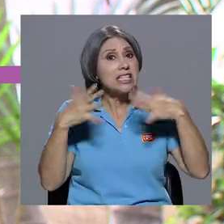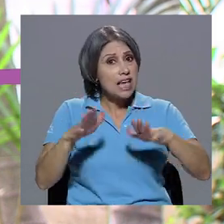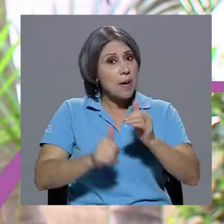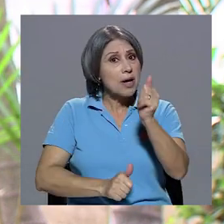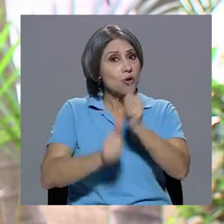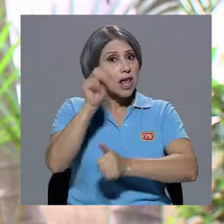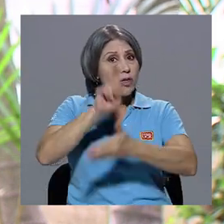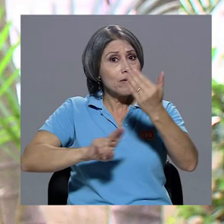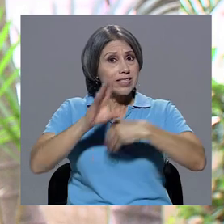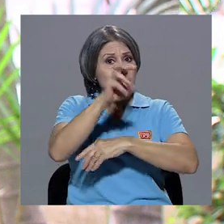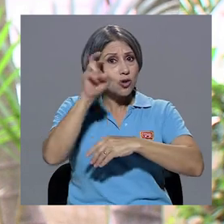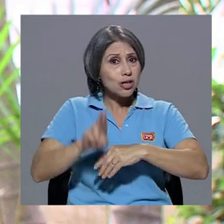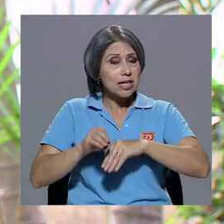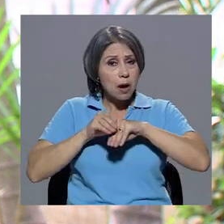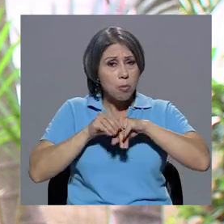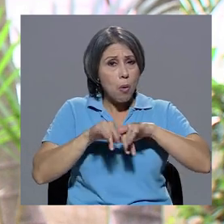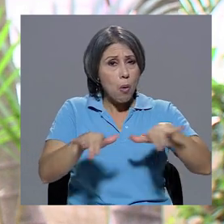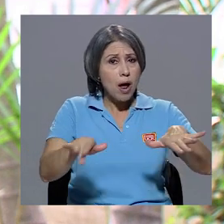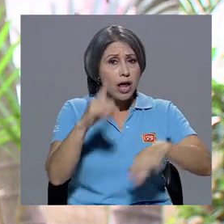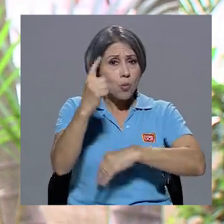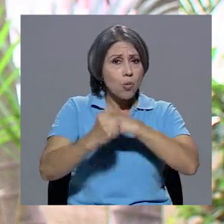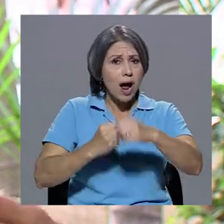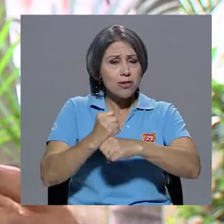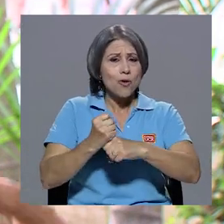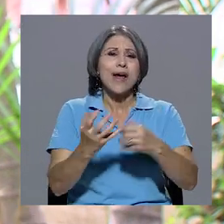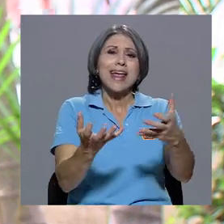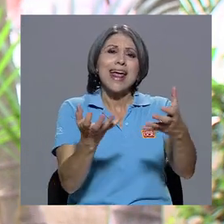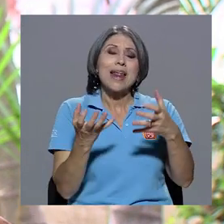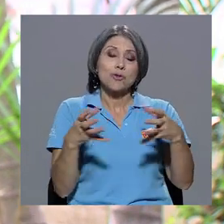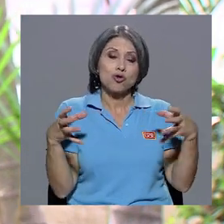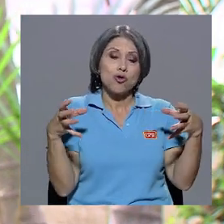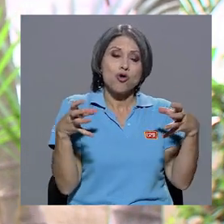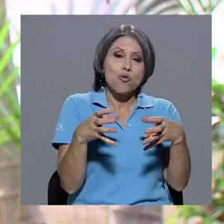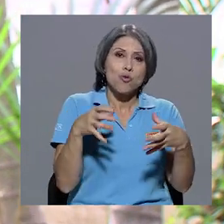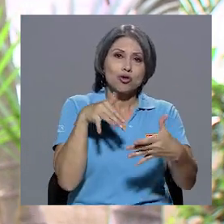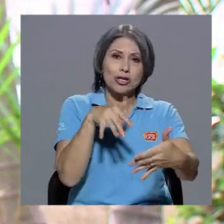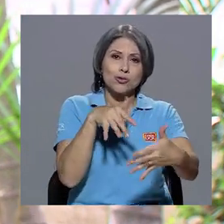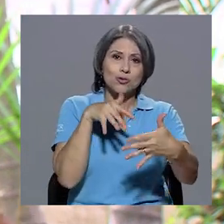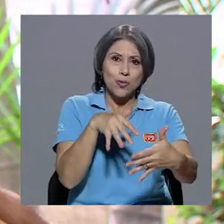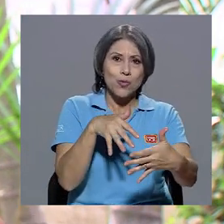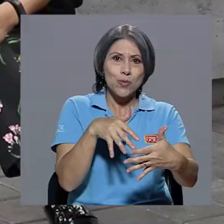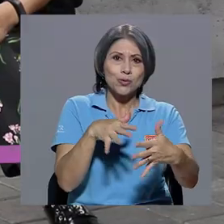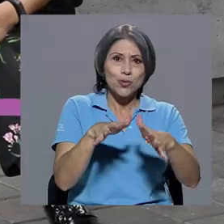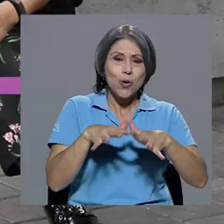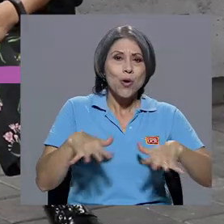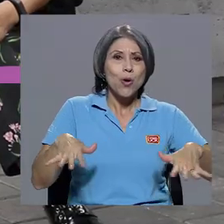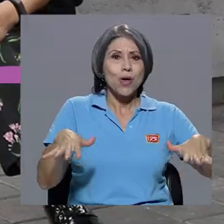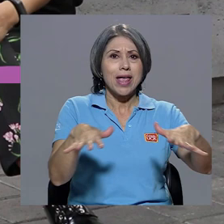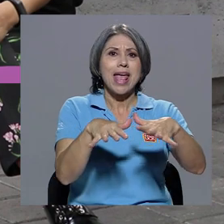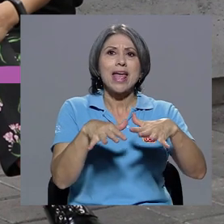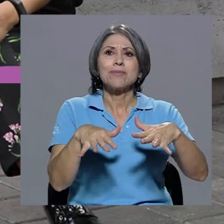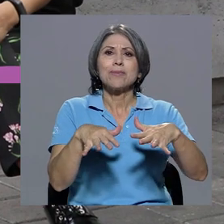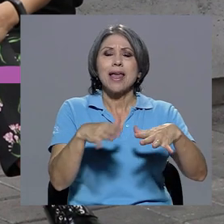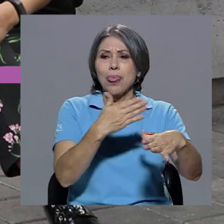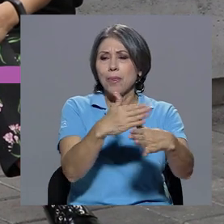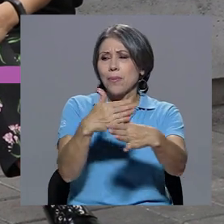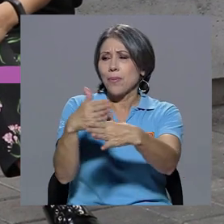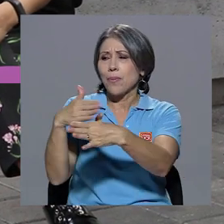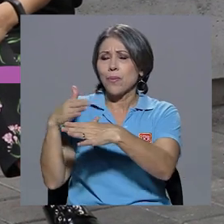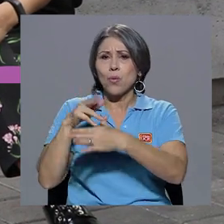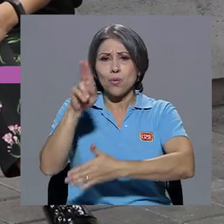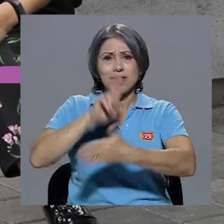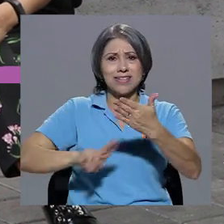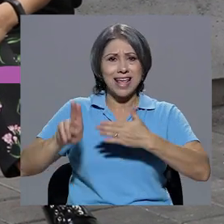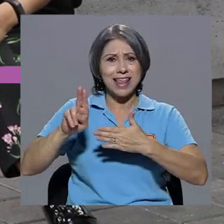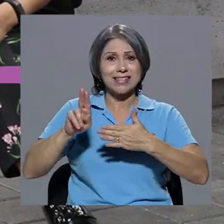en Costa Rica en solo un año y pretendemos justamente crear estos grupos de estudio, ¿sí?, que son los MOAI, entre universidades y